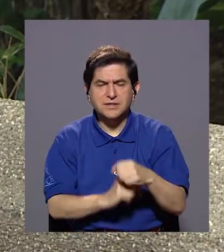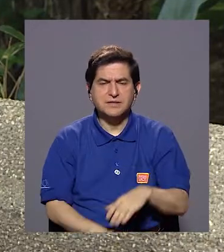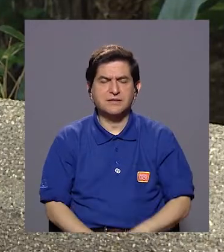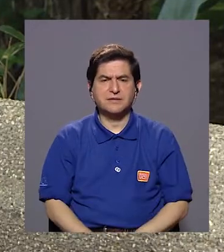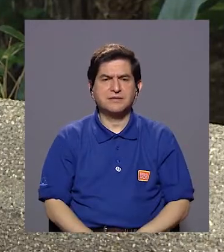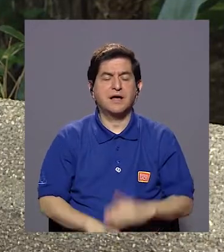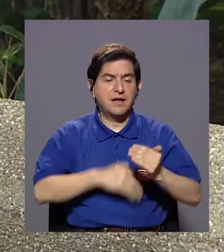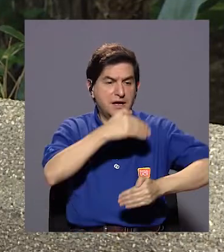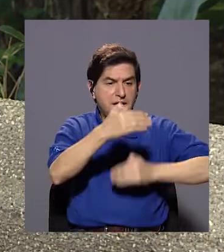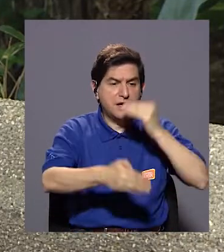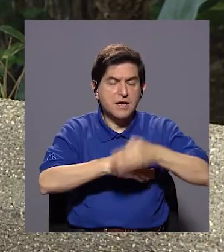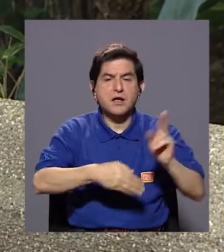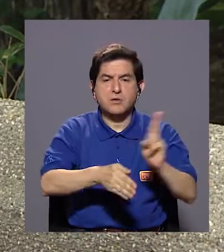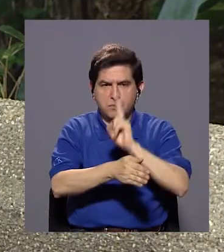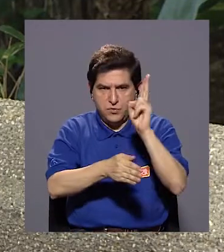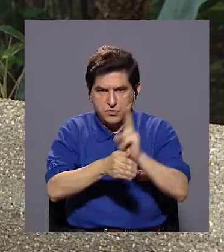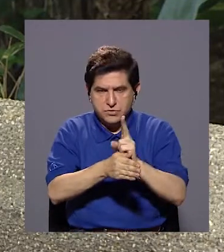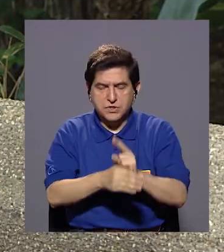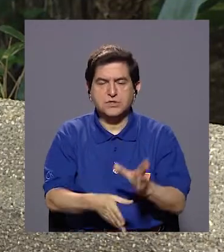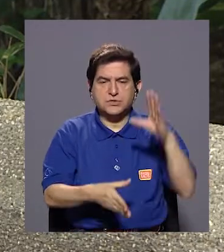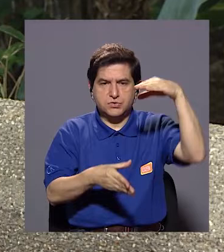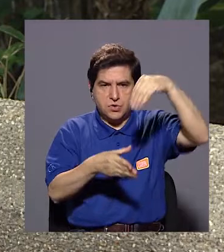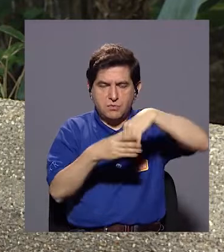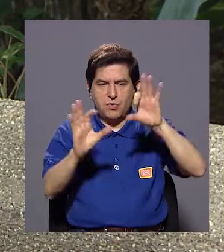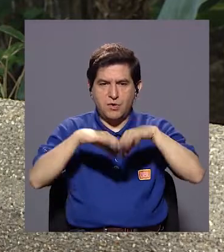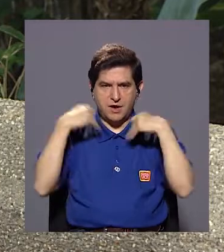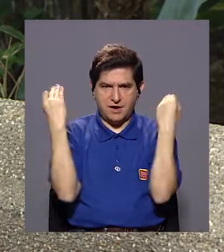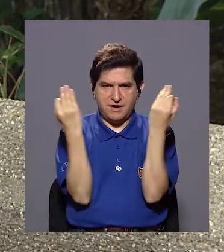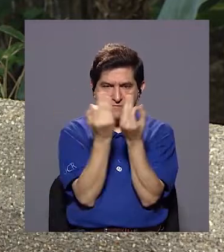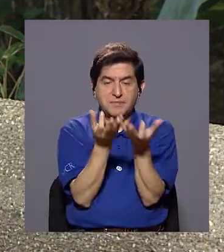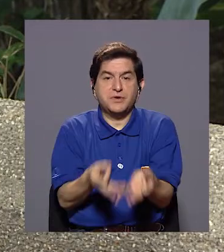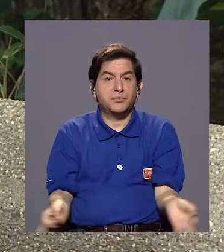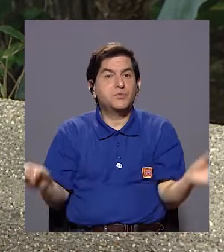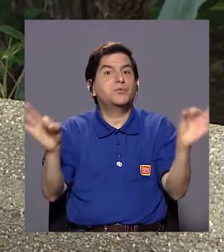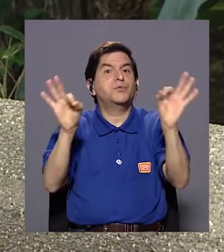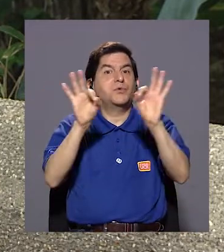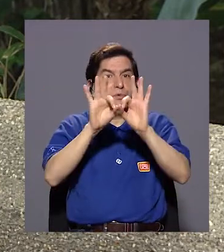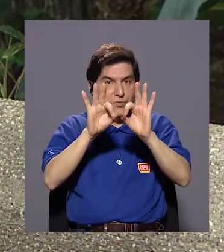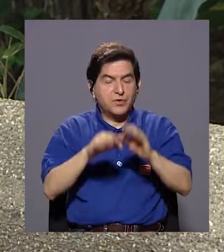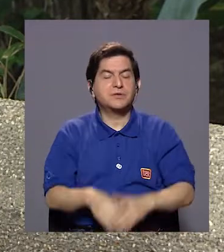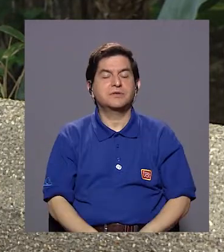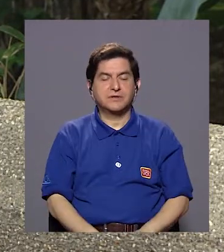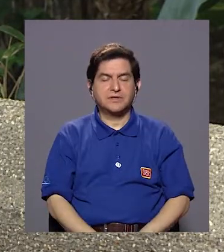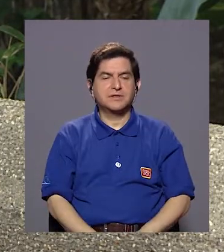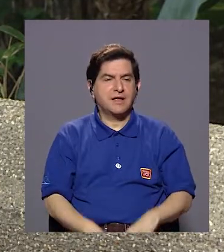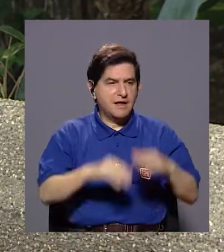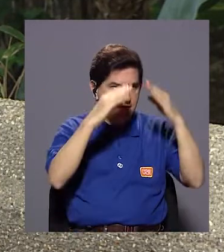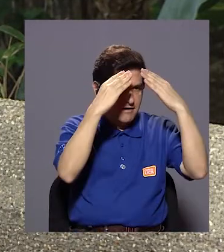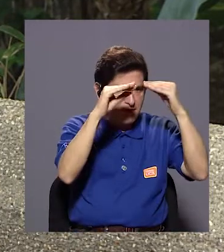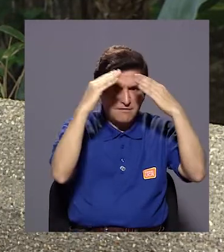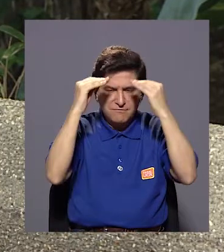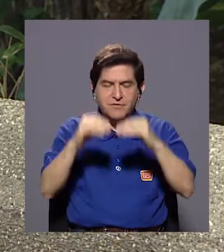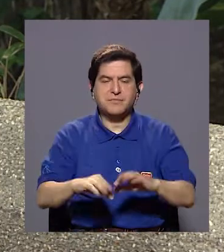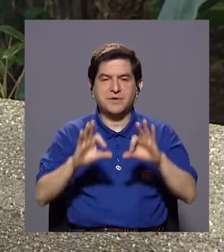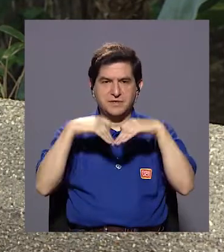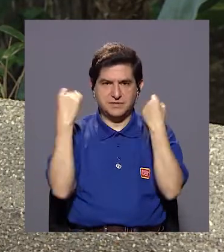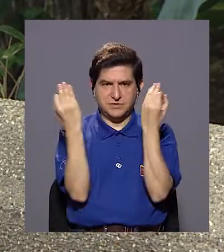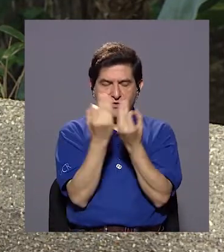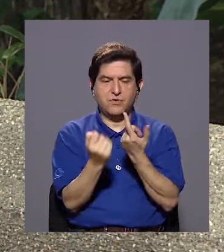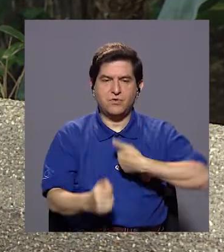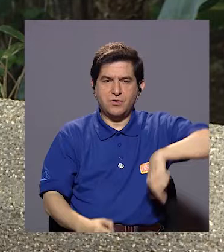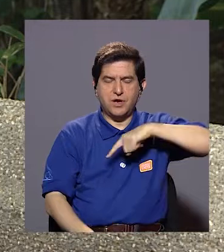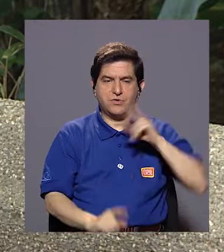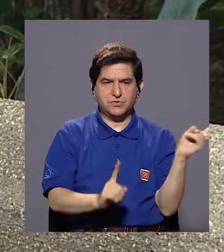implementar el protocolo. Tenemos que involucrar a las familias, que es un paso fundamental, ¿verdad? O sea, informarle a las familias que estamos